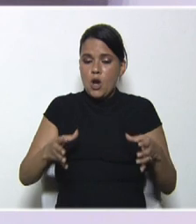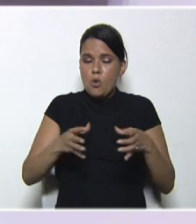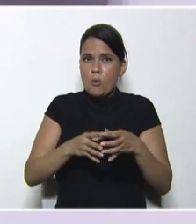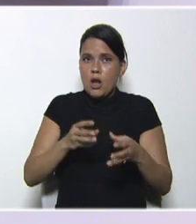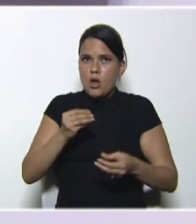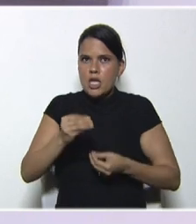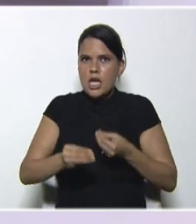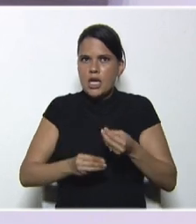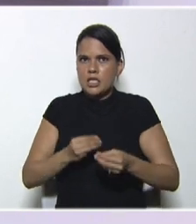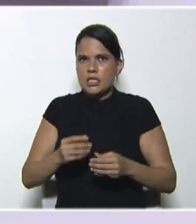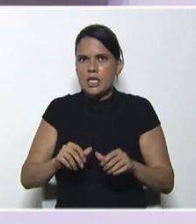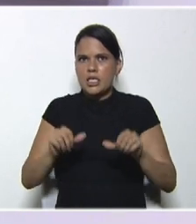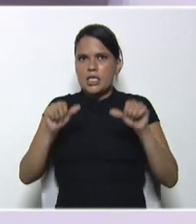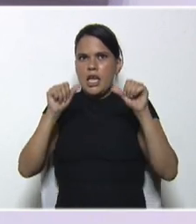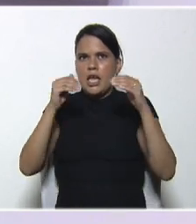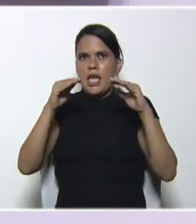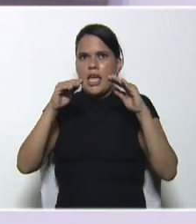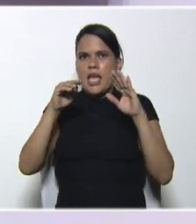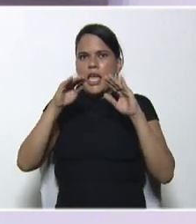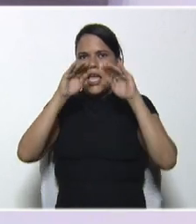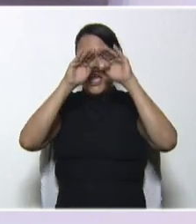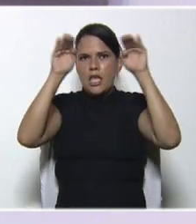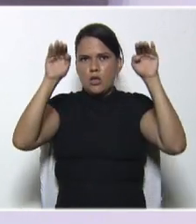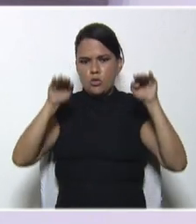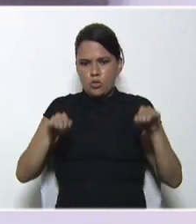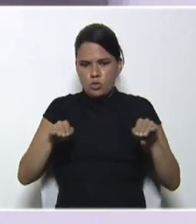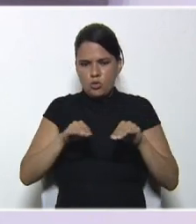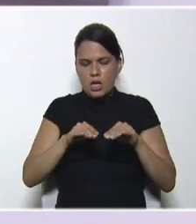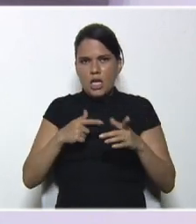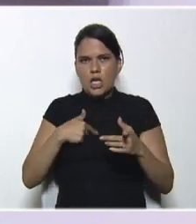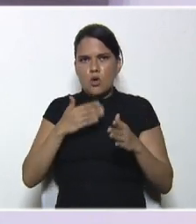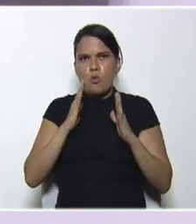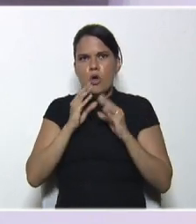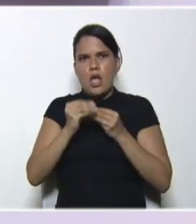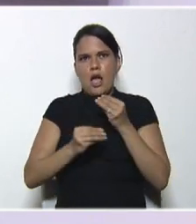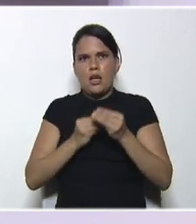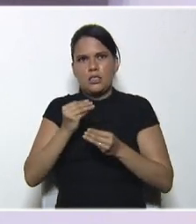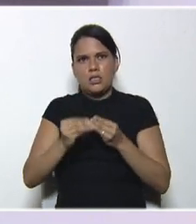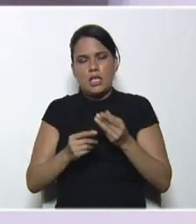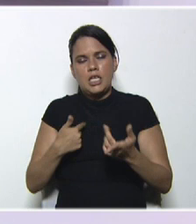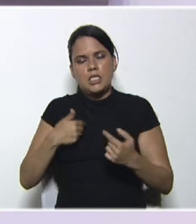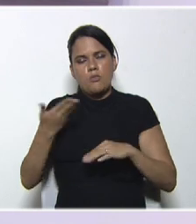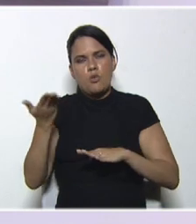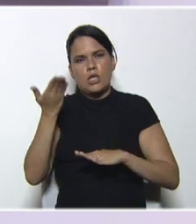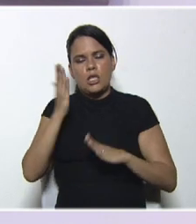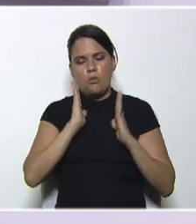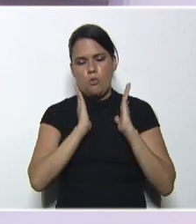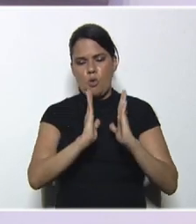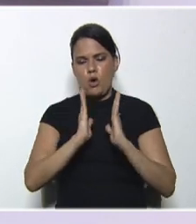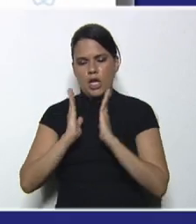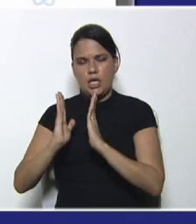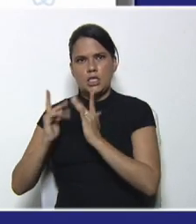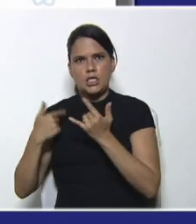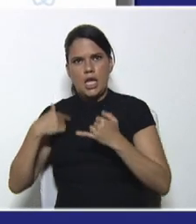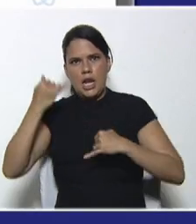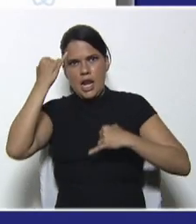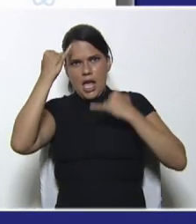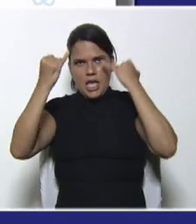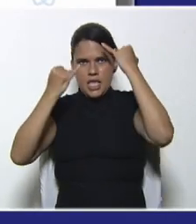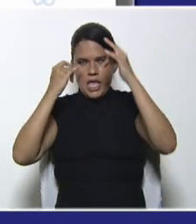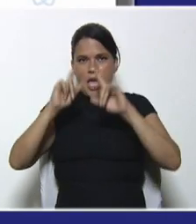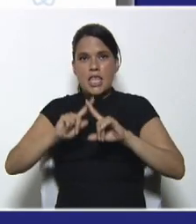esa estructura del esquema que yo voy a realizar. Es importante que podamos organizar las ideas en